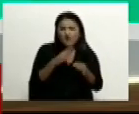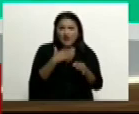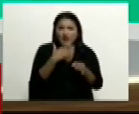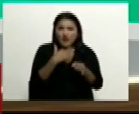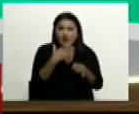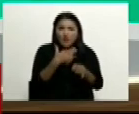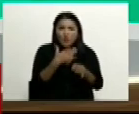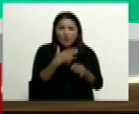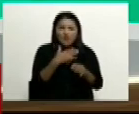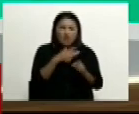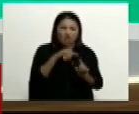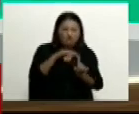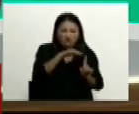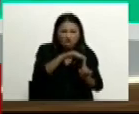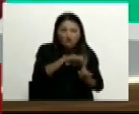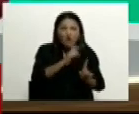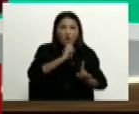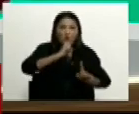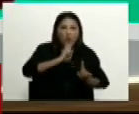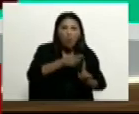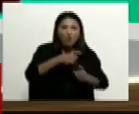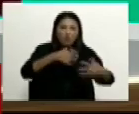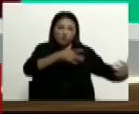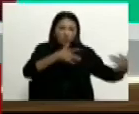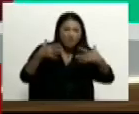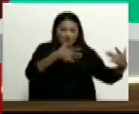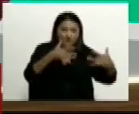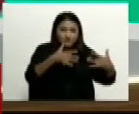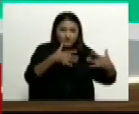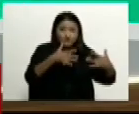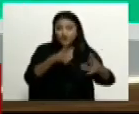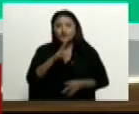sus sentimientos de odio, revancha y violencia. Nadie.